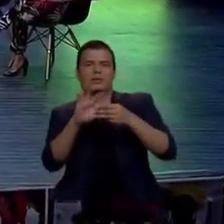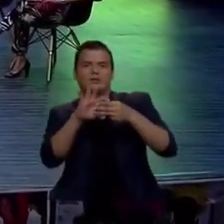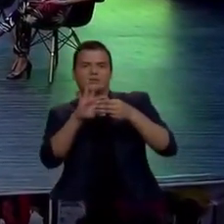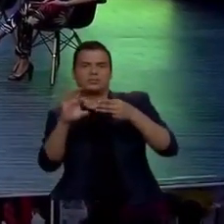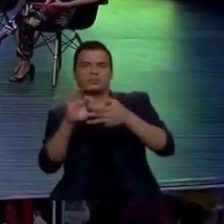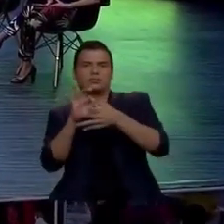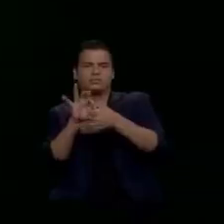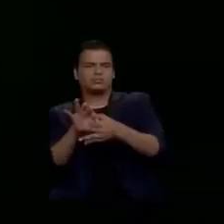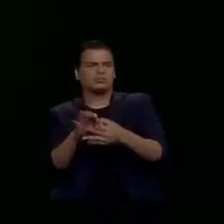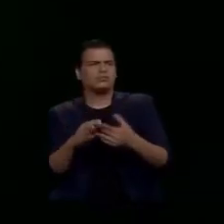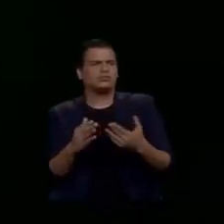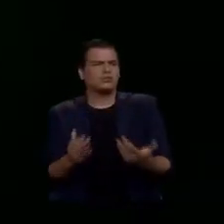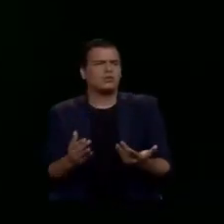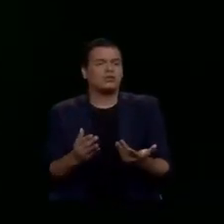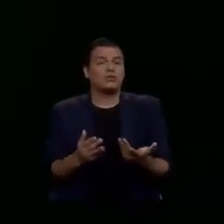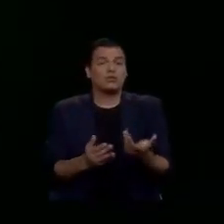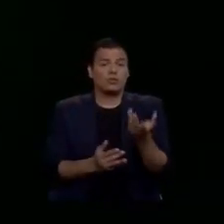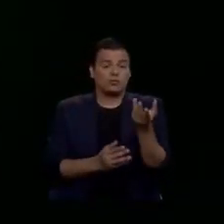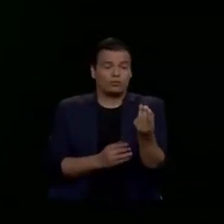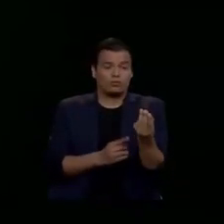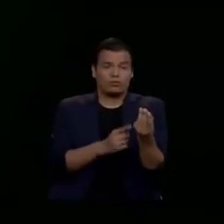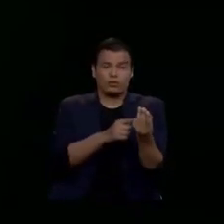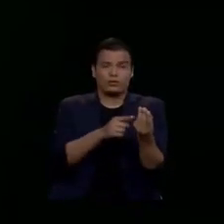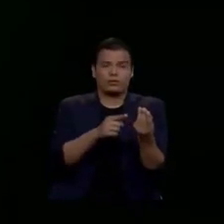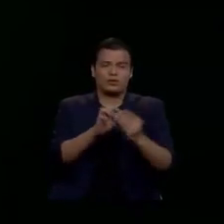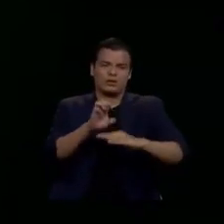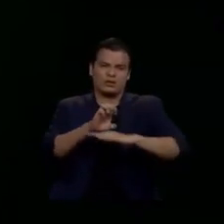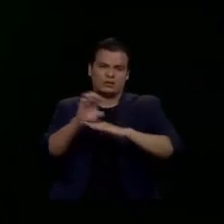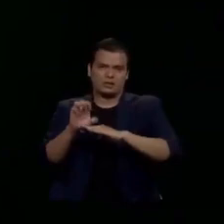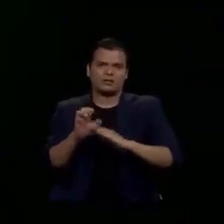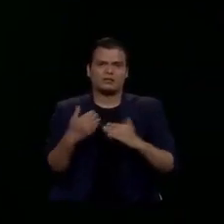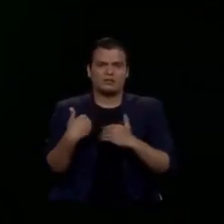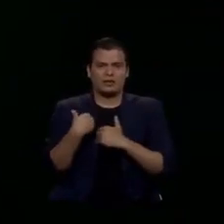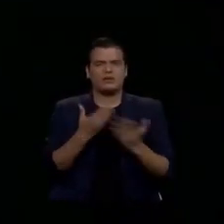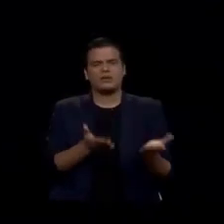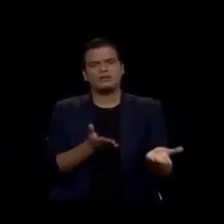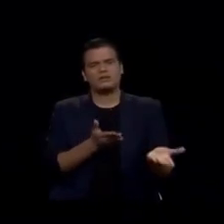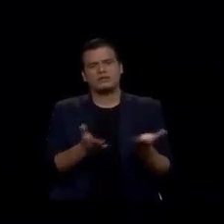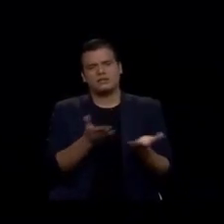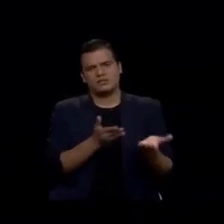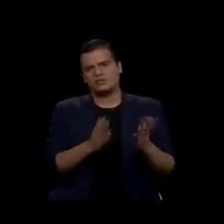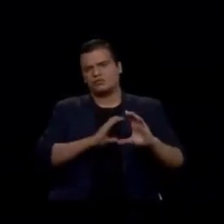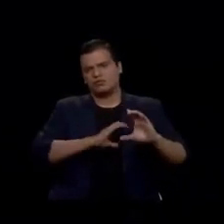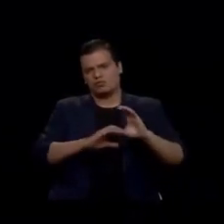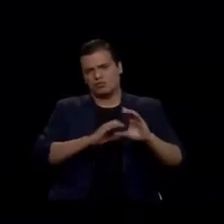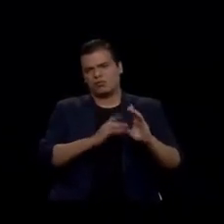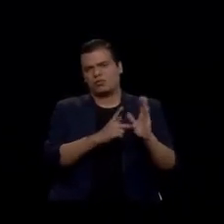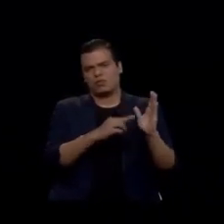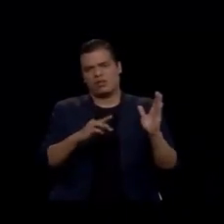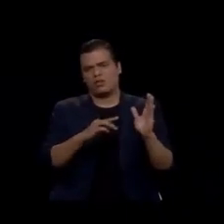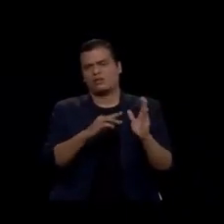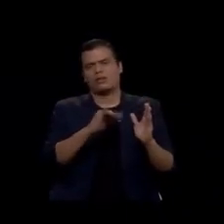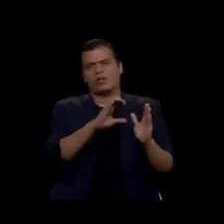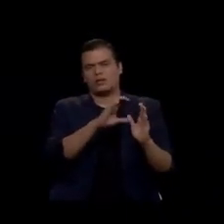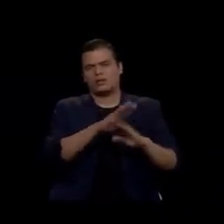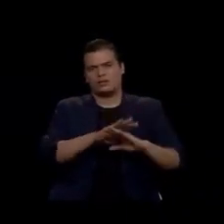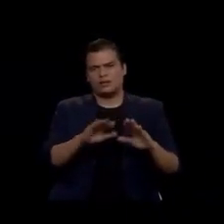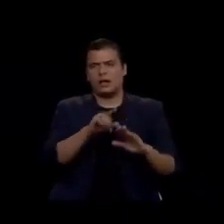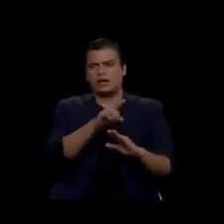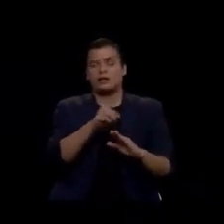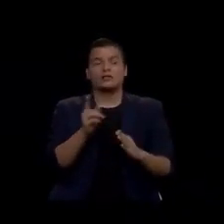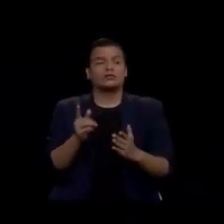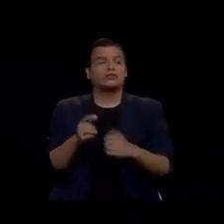son un mecanismo de pago parcial de los superado de los operadores que permiten el despliegue infraestructura para brindar cobertura de servicio de telecomunicaciones